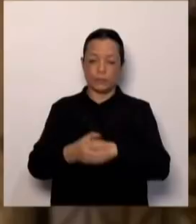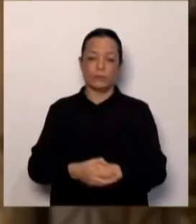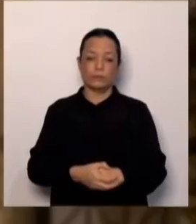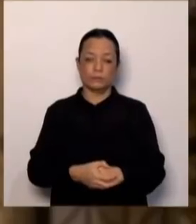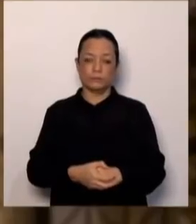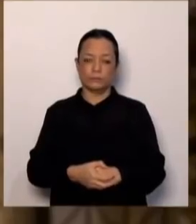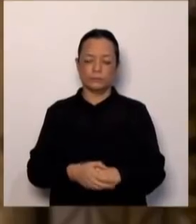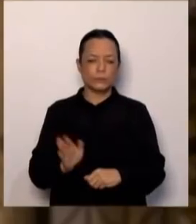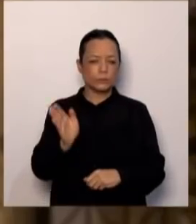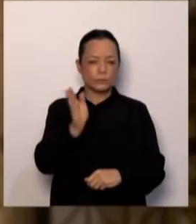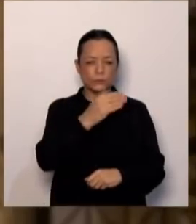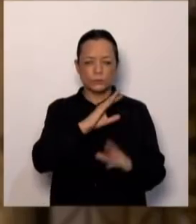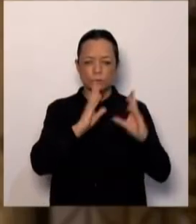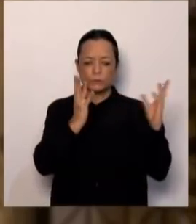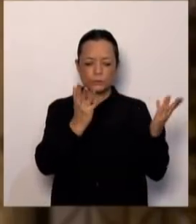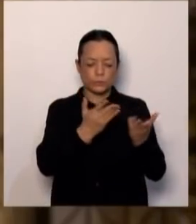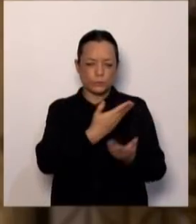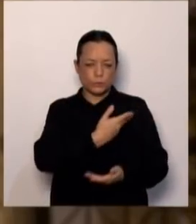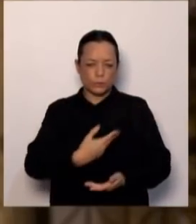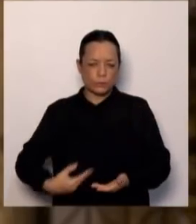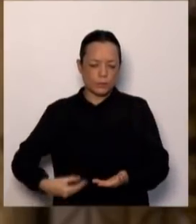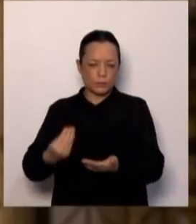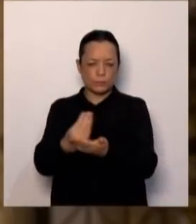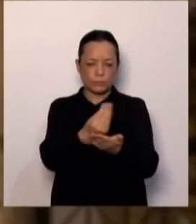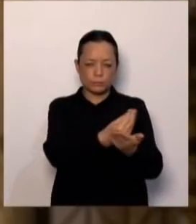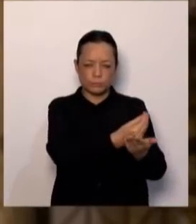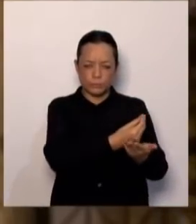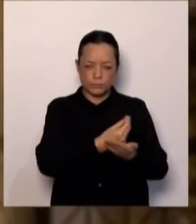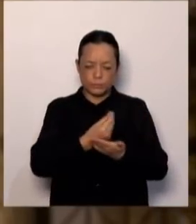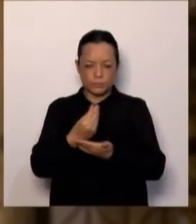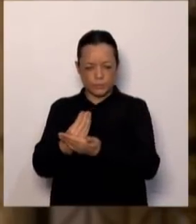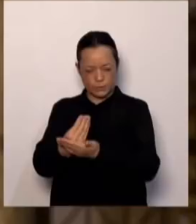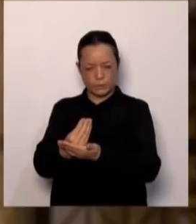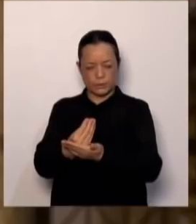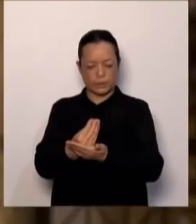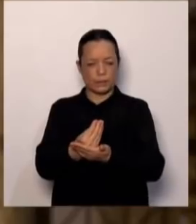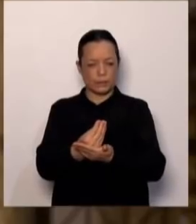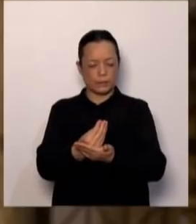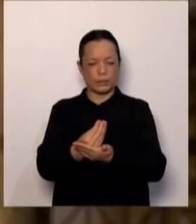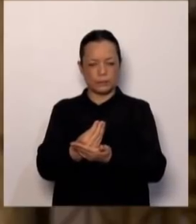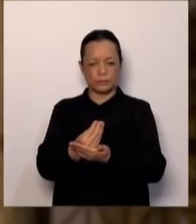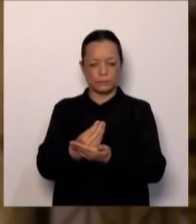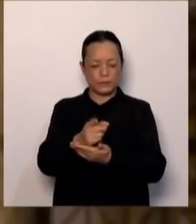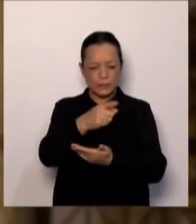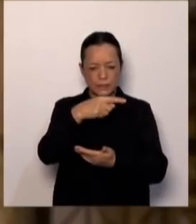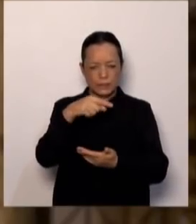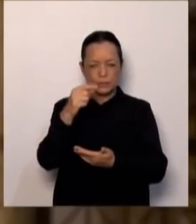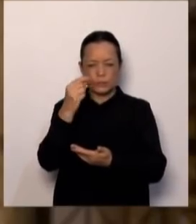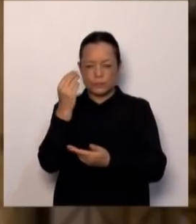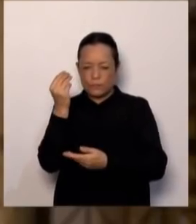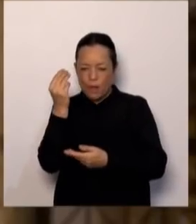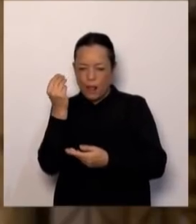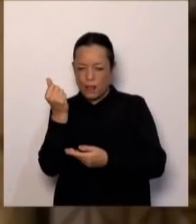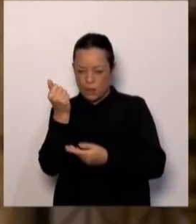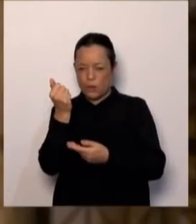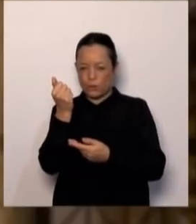los gobernantes, políticos y funcionarios de todas las naciones del mundo, para que reconozcan la primacía de